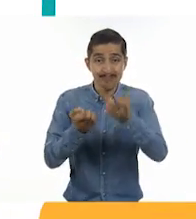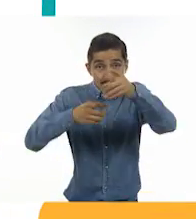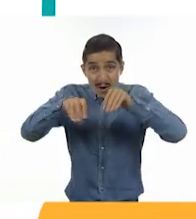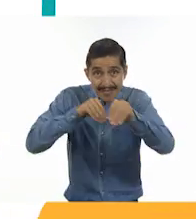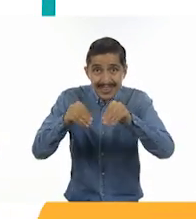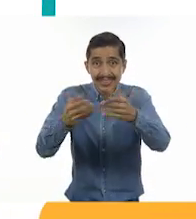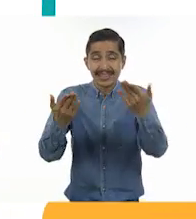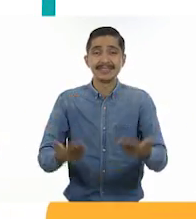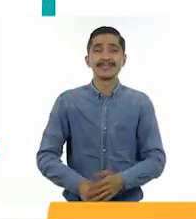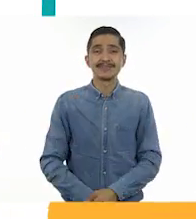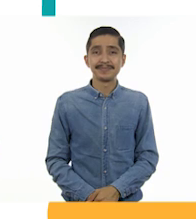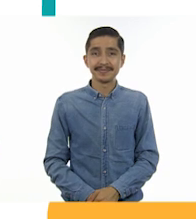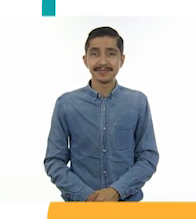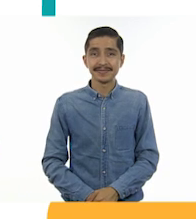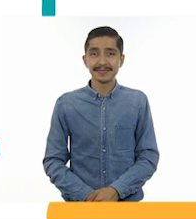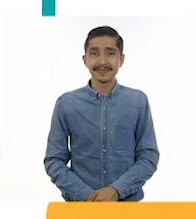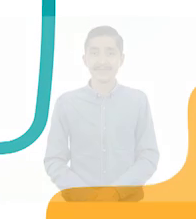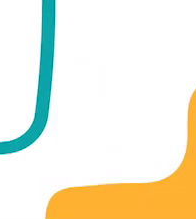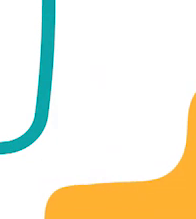¡Muévete!